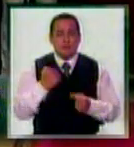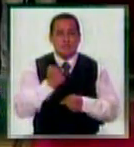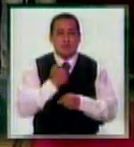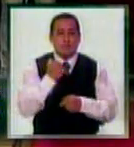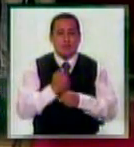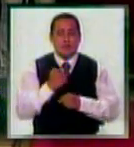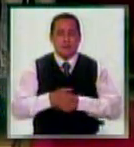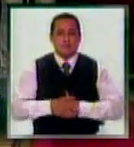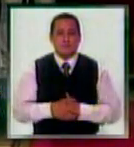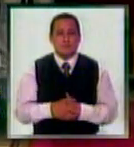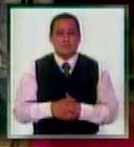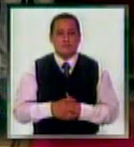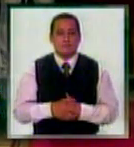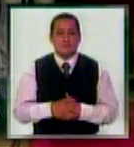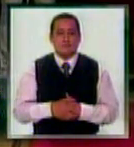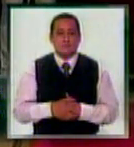trabajar